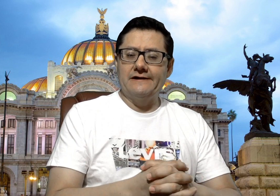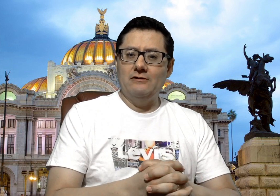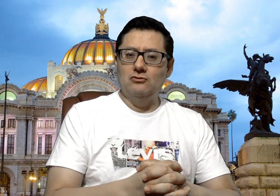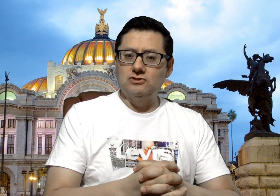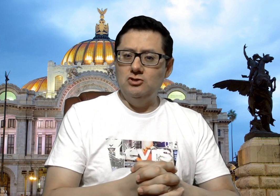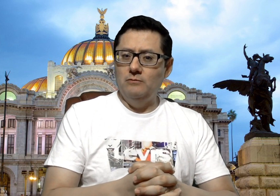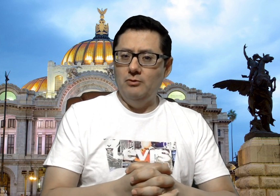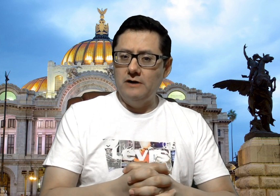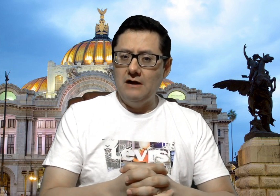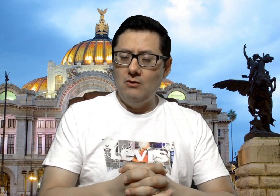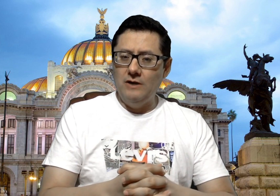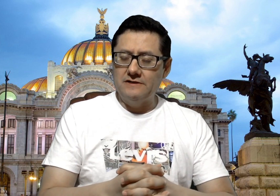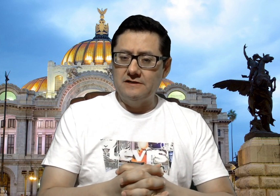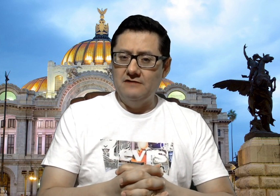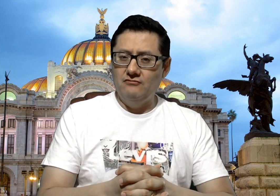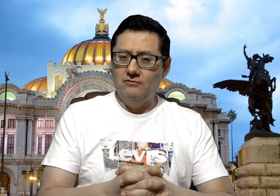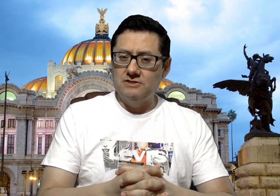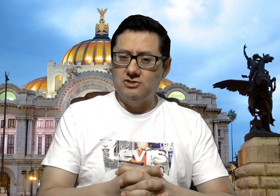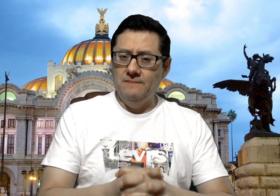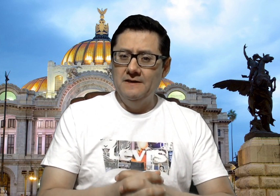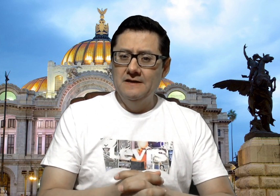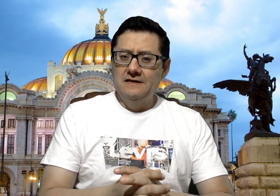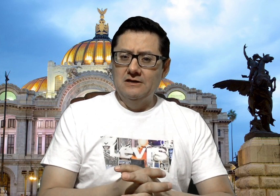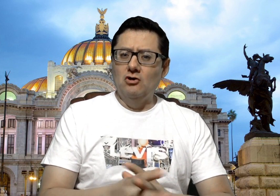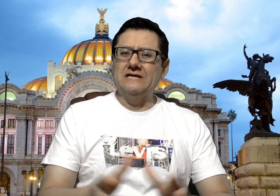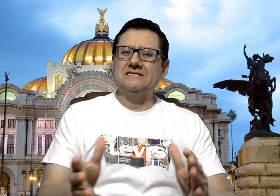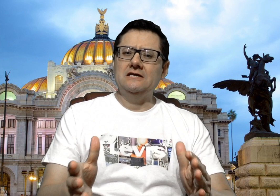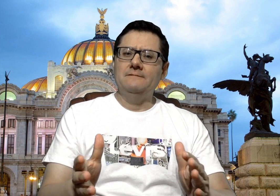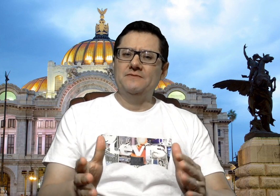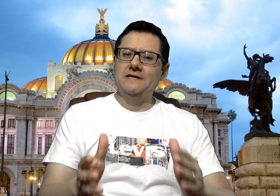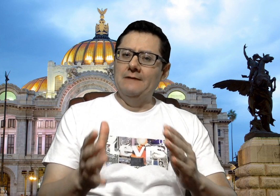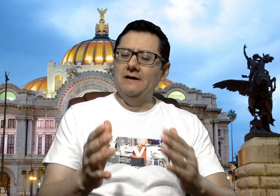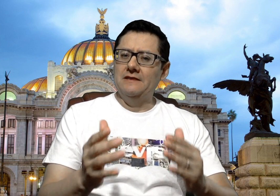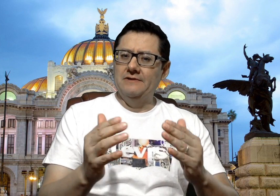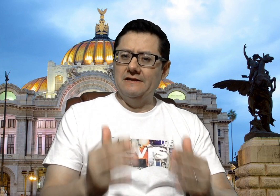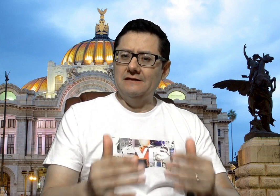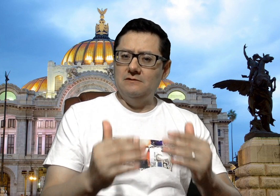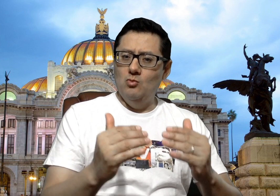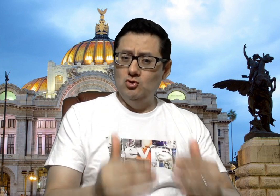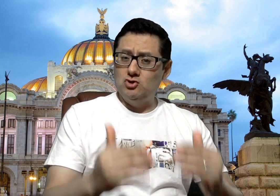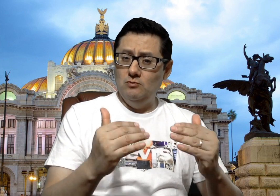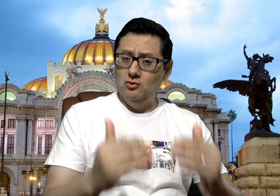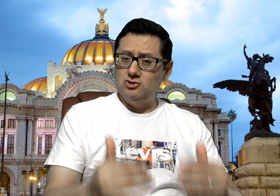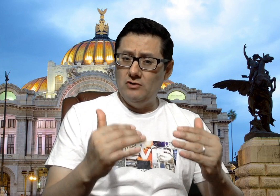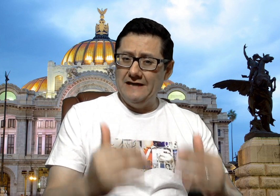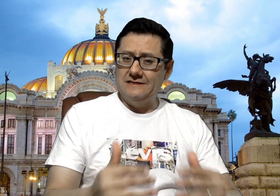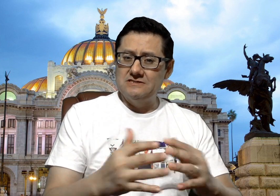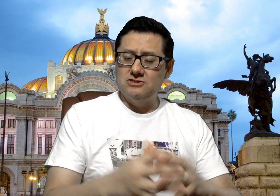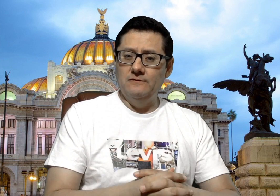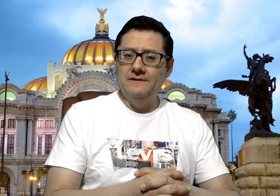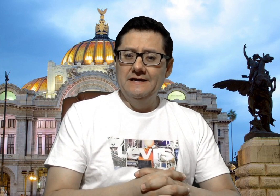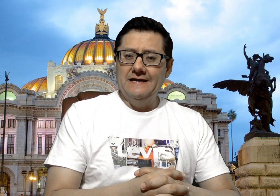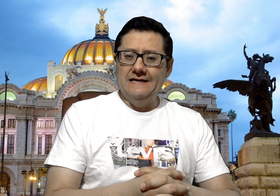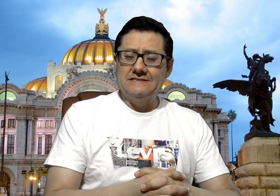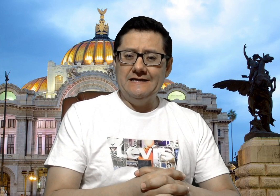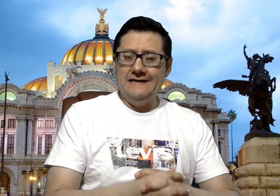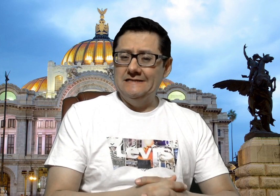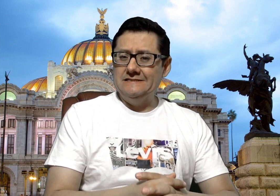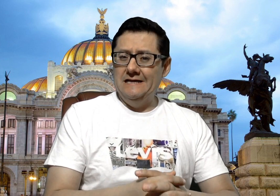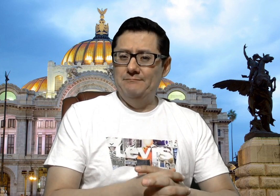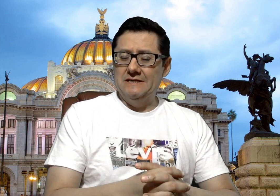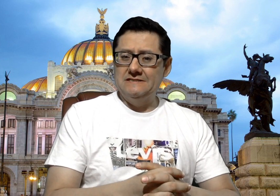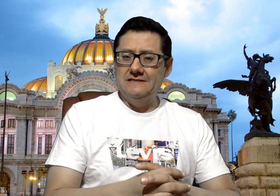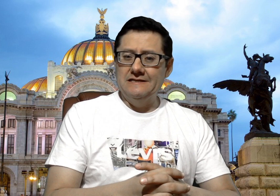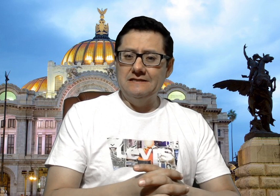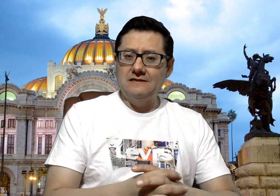ser reconocido por la Cuarta Transformación. Y lo que sí llama de verdad mucho la atención es que